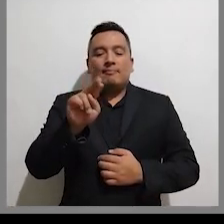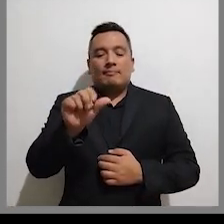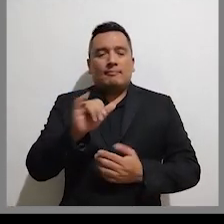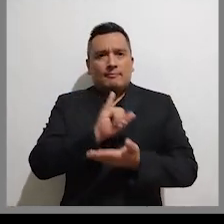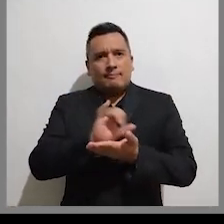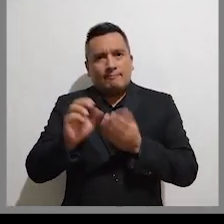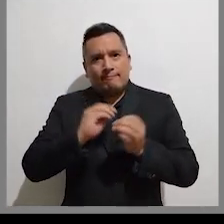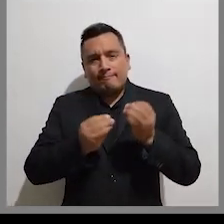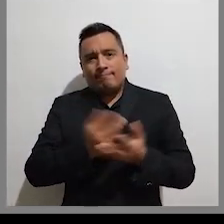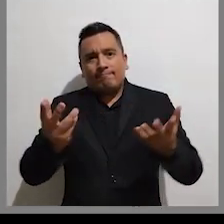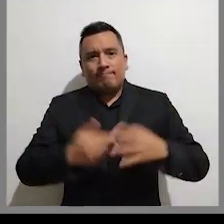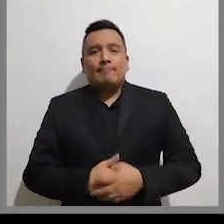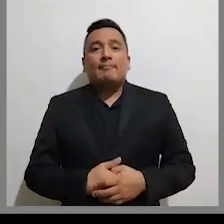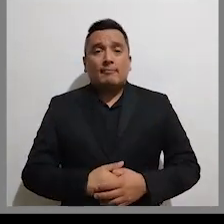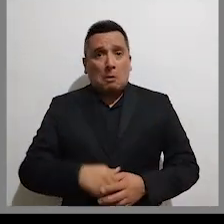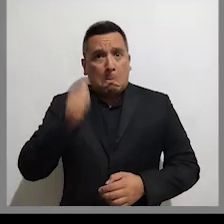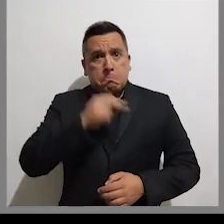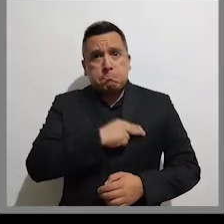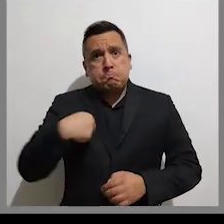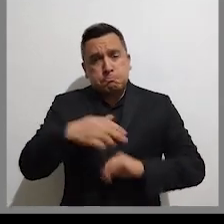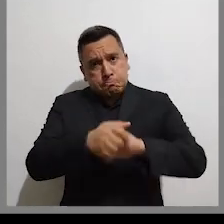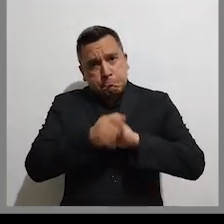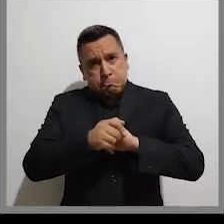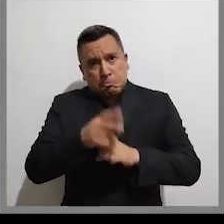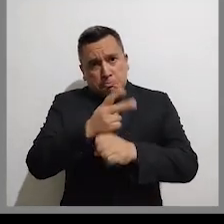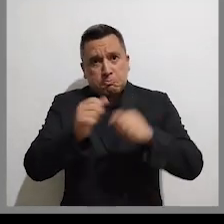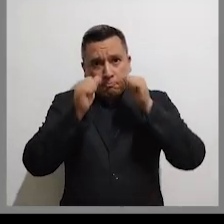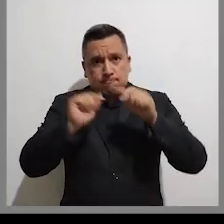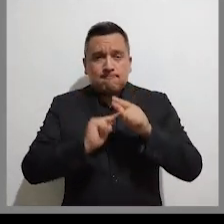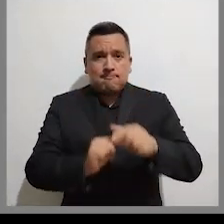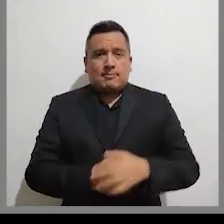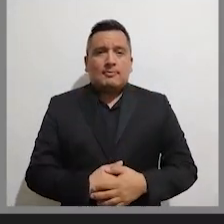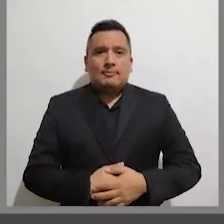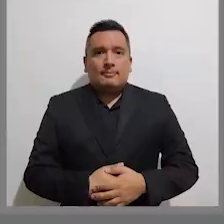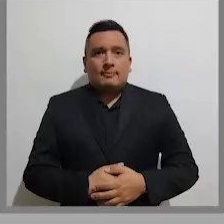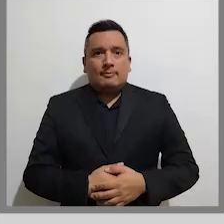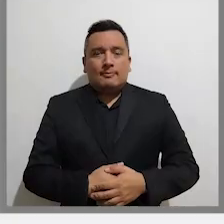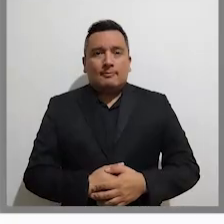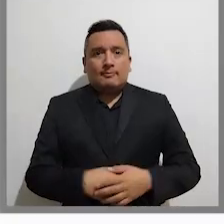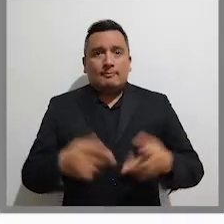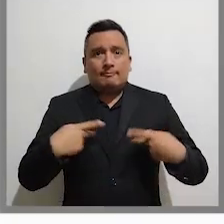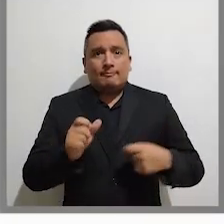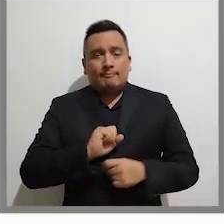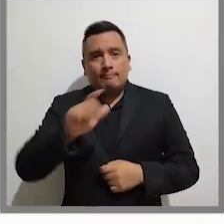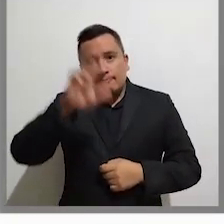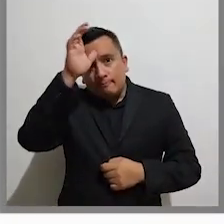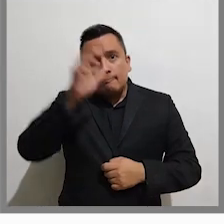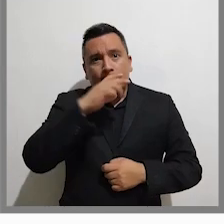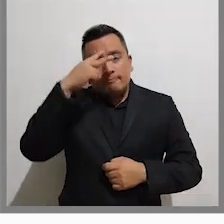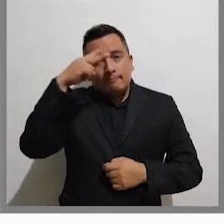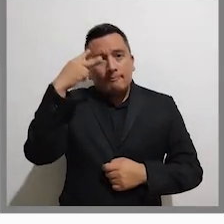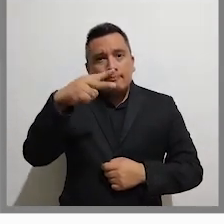producción del Instituto Electoral de Coahuila. Como siempre, les saludamos y le invitamos a que se quede con nosotros. Protagonistas de la